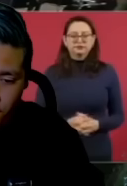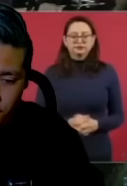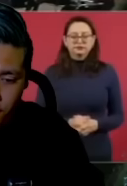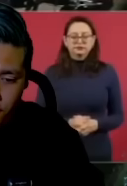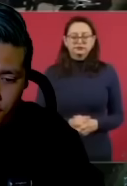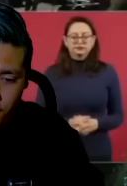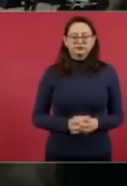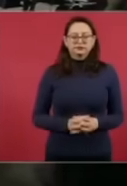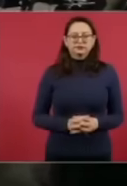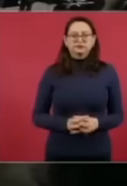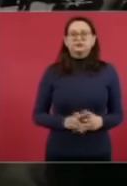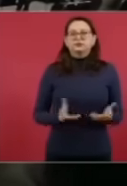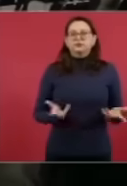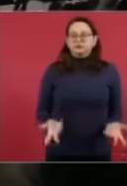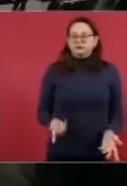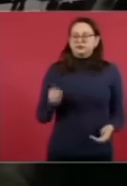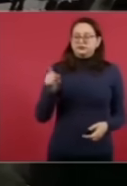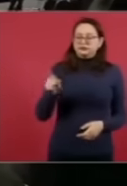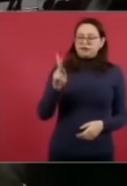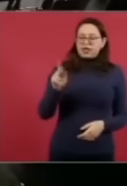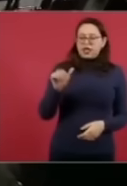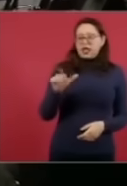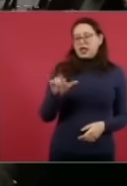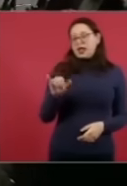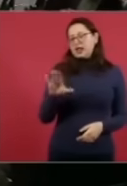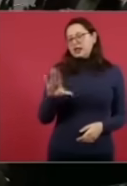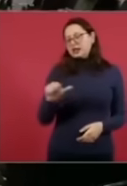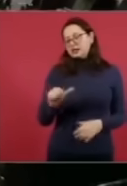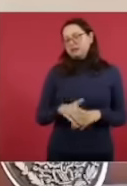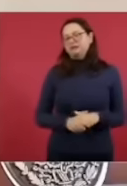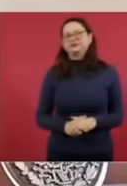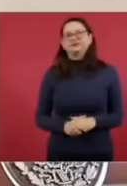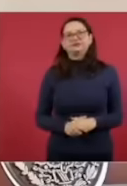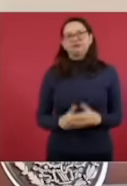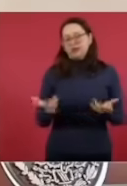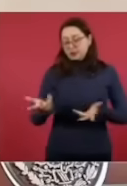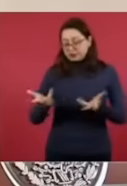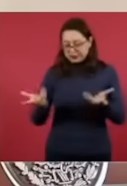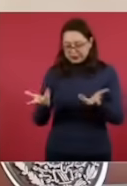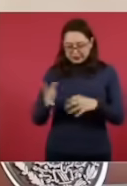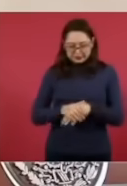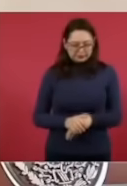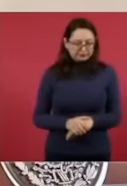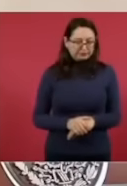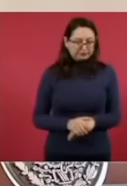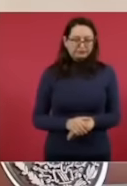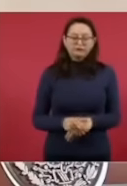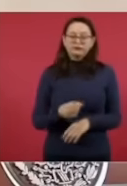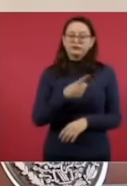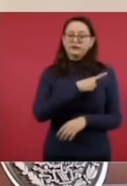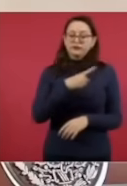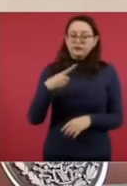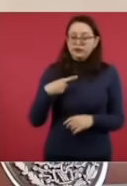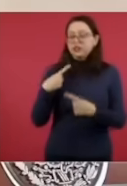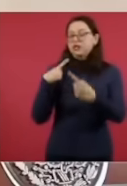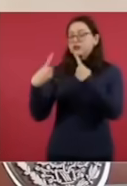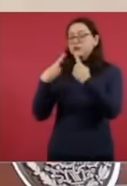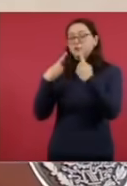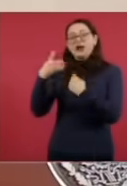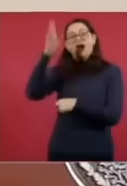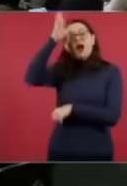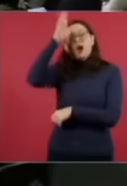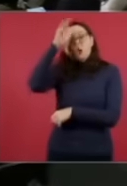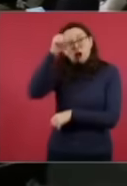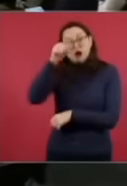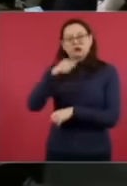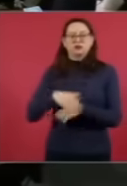es sobre qué hacer con Cálica. Se está buscando un acuerdo, no descartamos esa